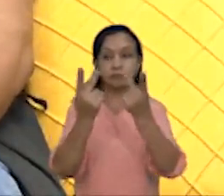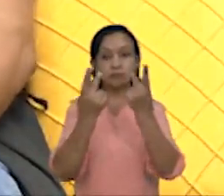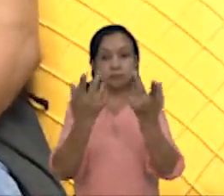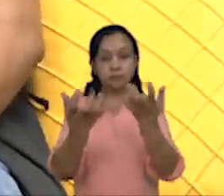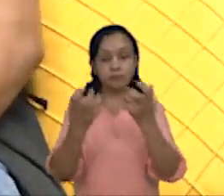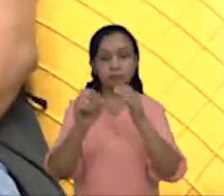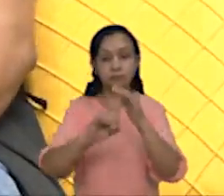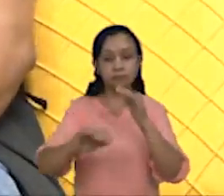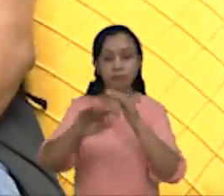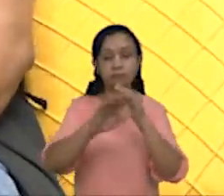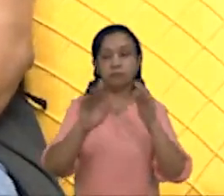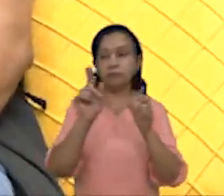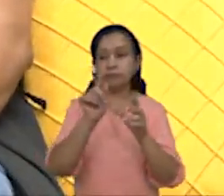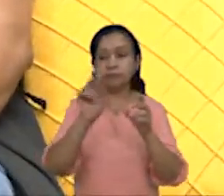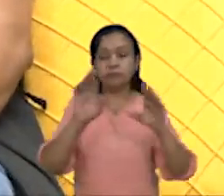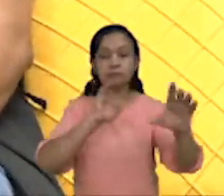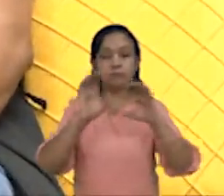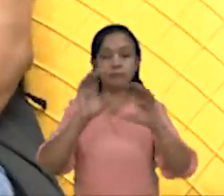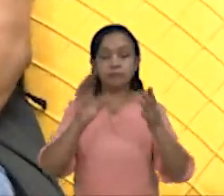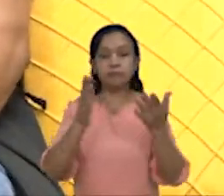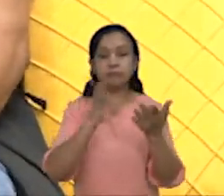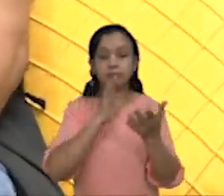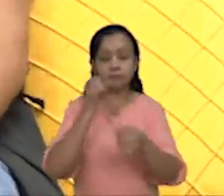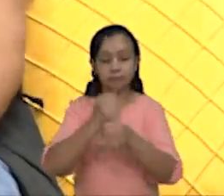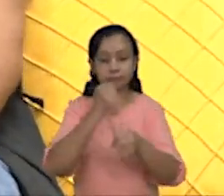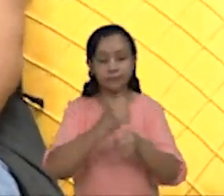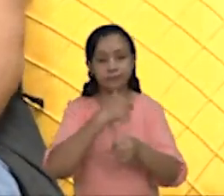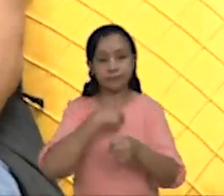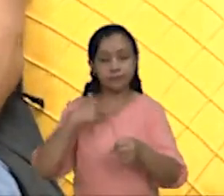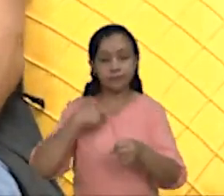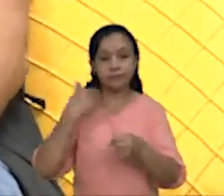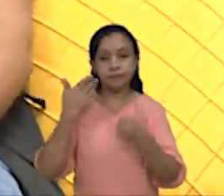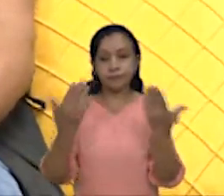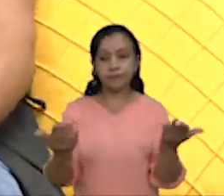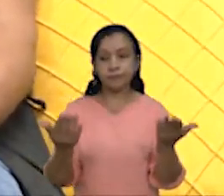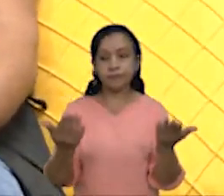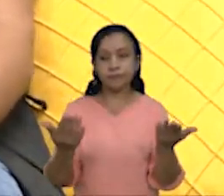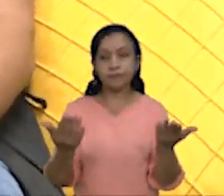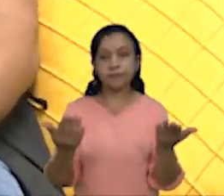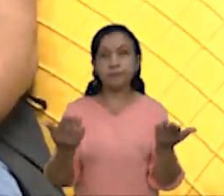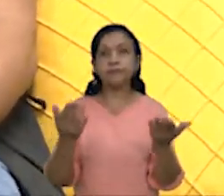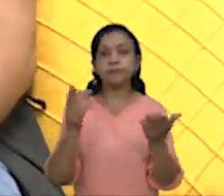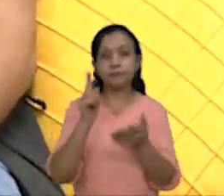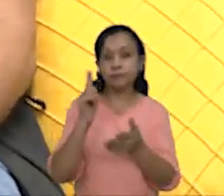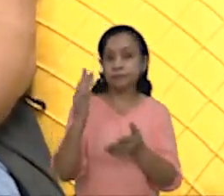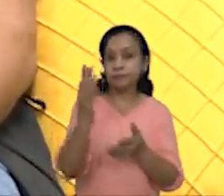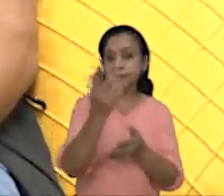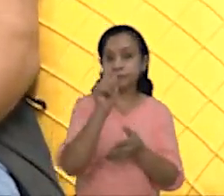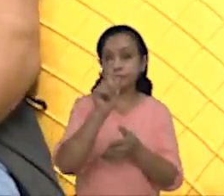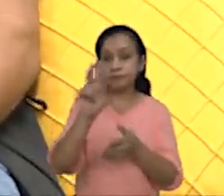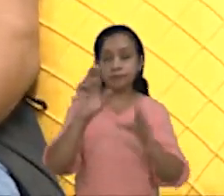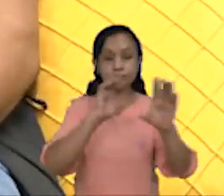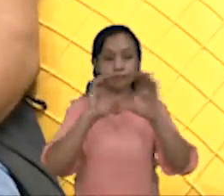interés social que los medios de comunicación tienen que destacar en el trabajo que hacemos, porque al fin y al cabo los medios de comunicación deben de servir